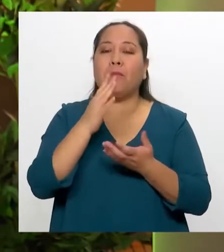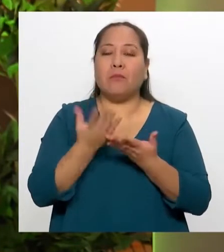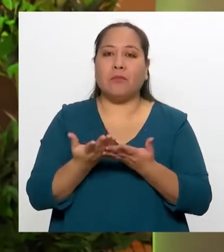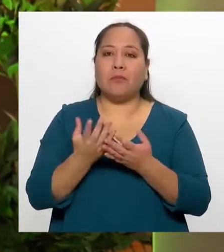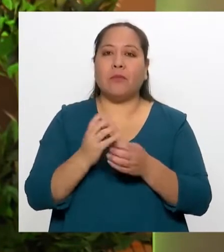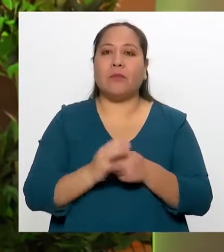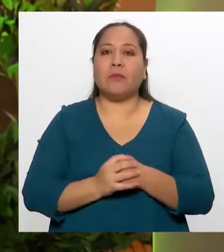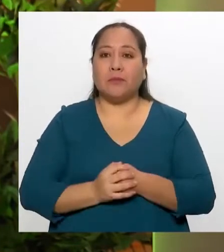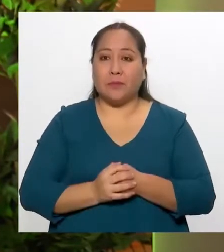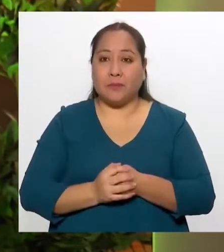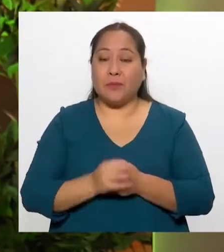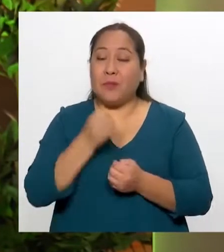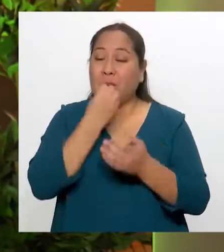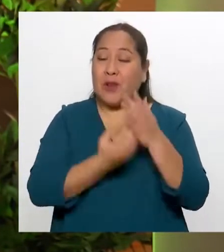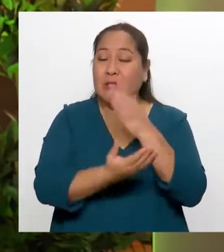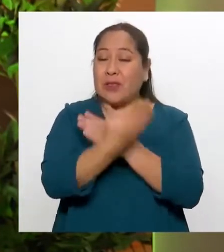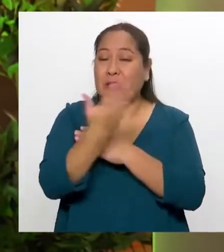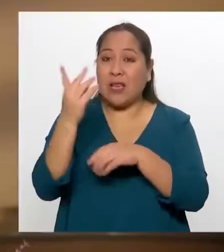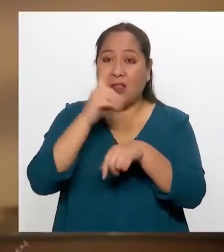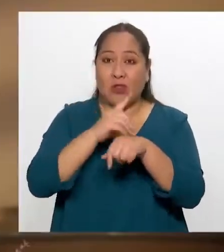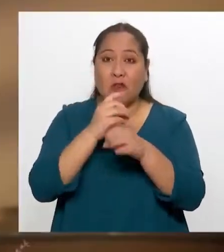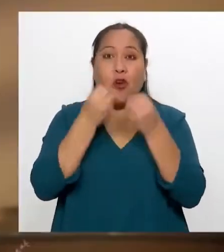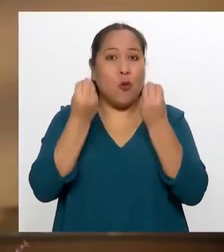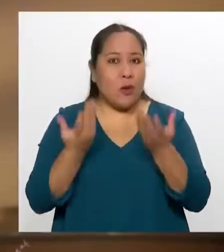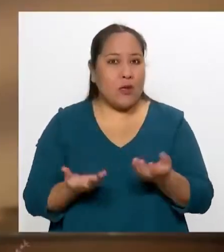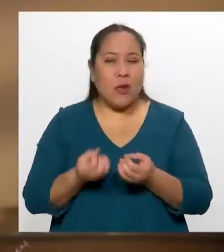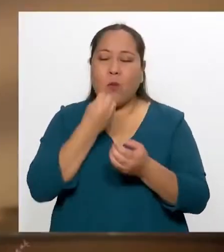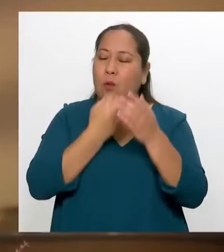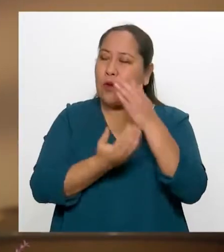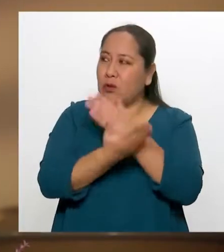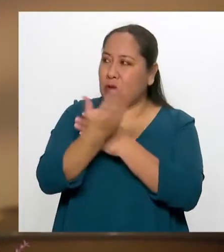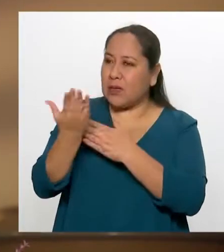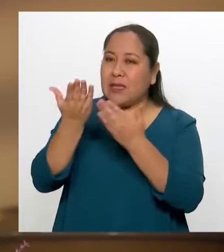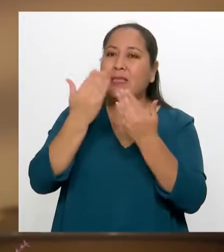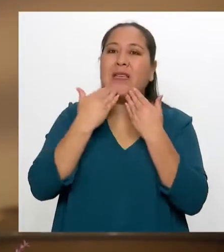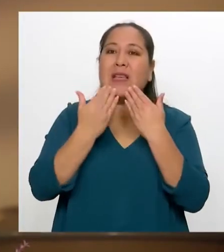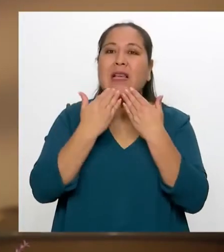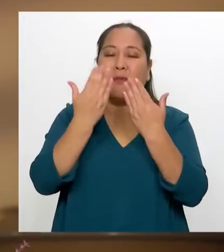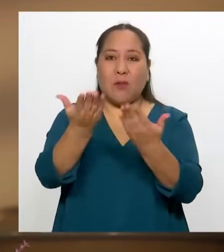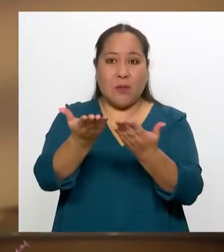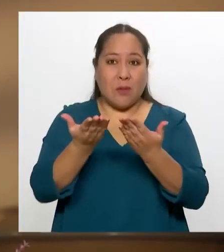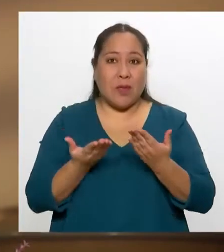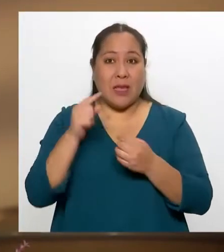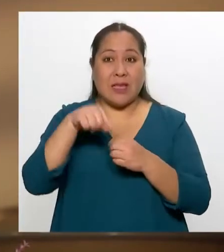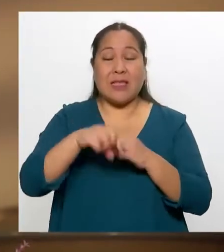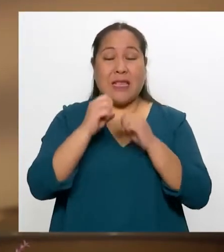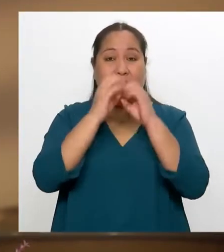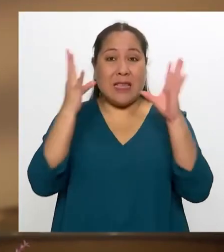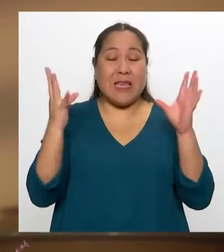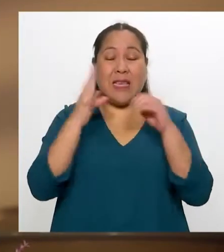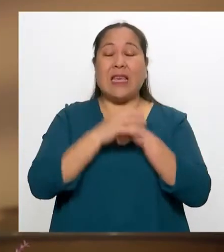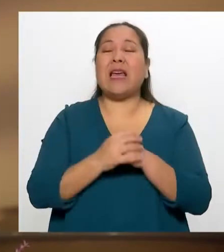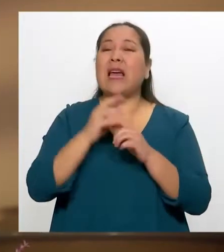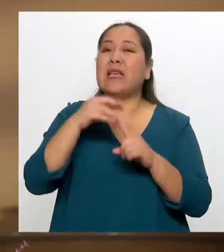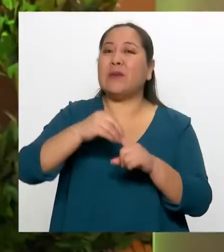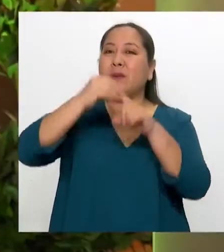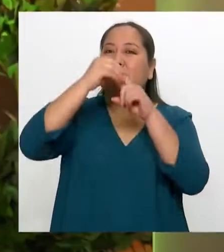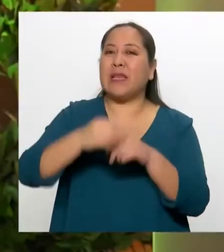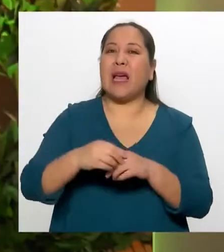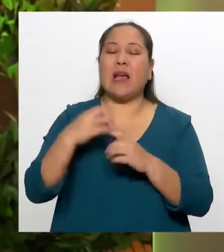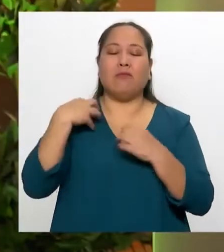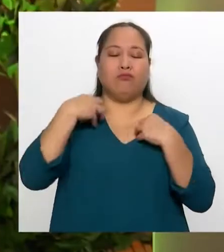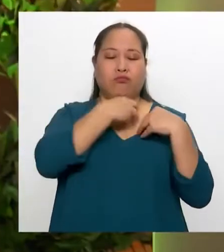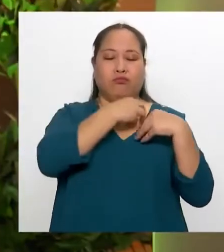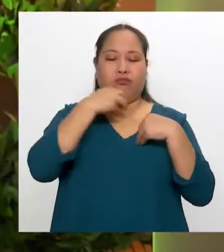Bartolomé. Buenos días, doctor. ¿Cómo está? Buenos días. Un gusto estar con ustedes. Agradezco la invitación que me han hecho en este día tan especial de la fibrosis